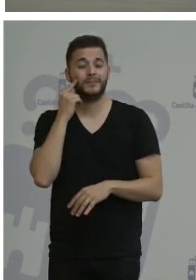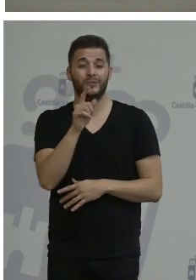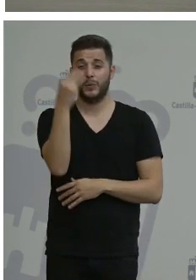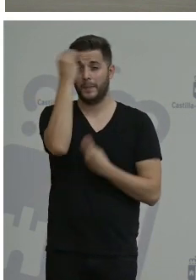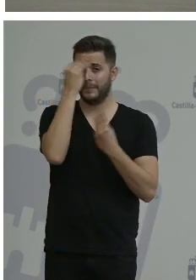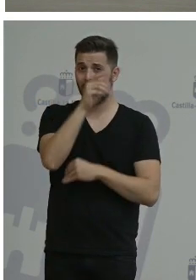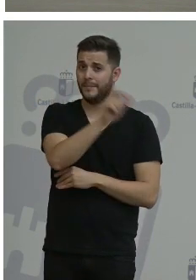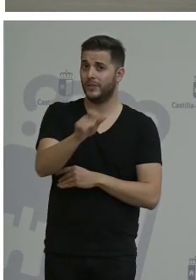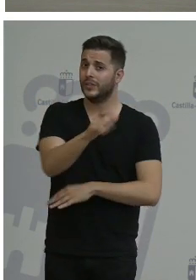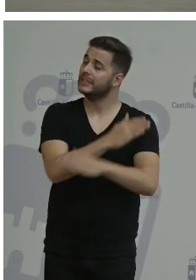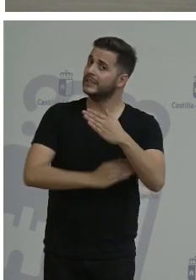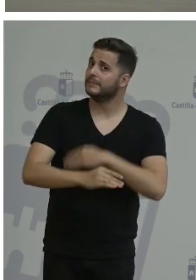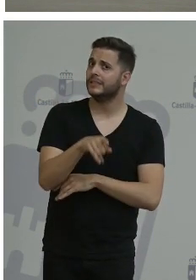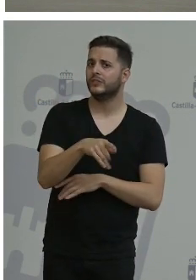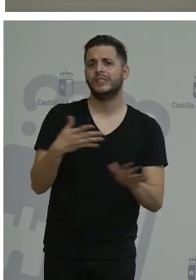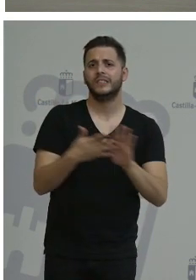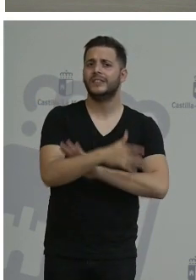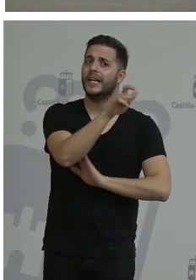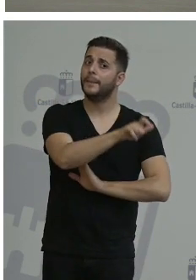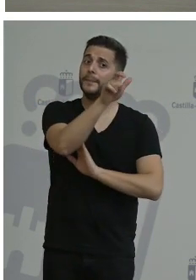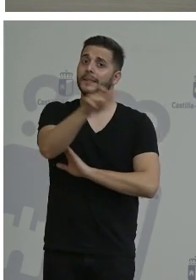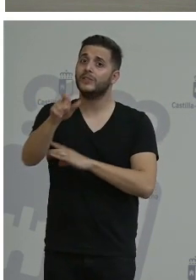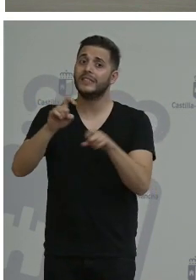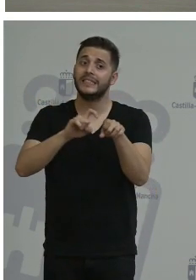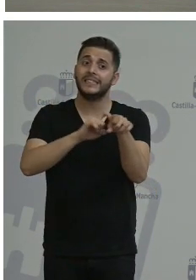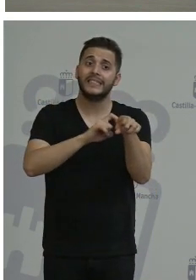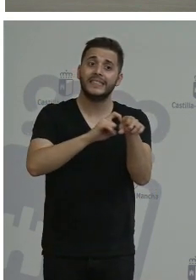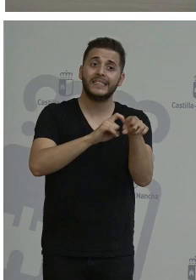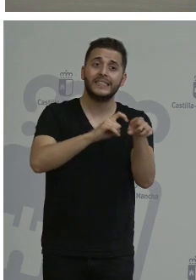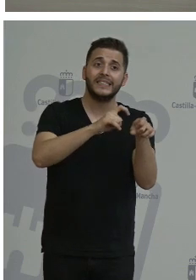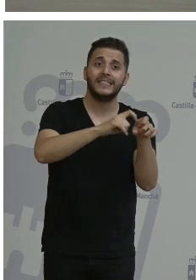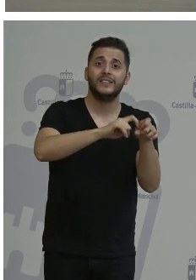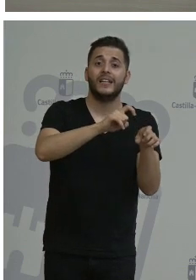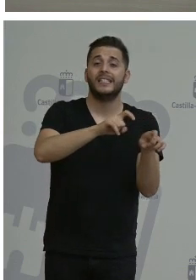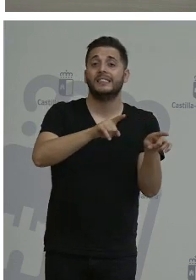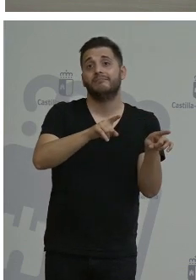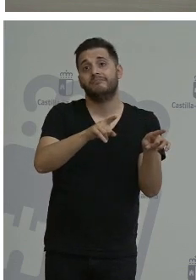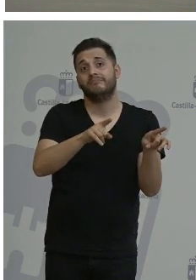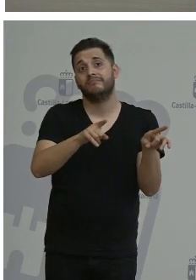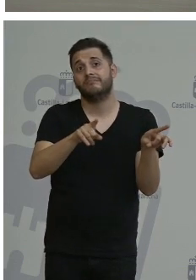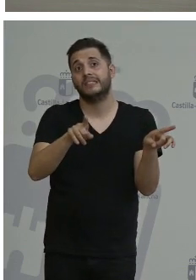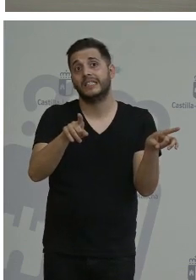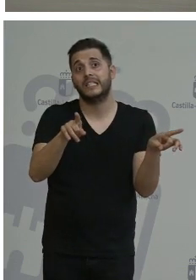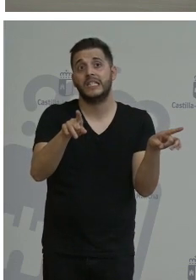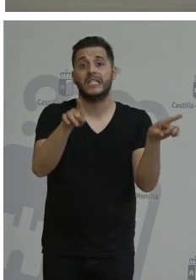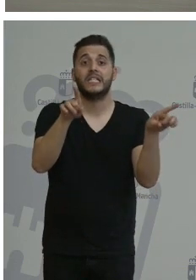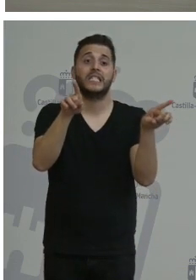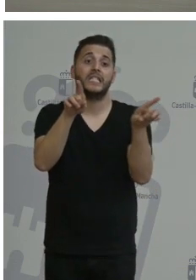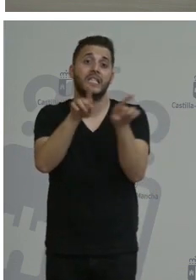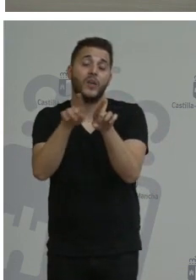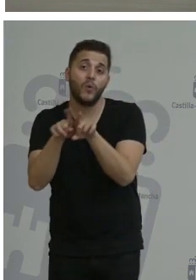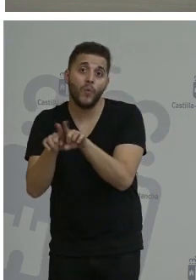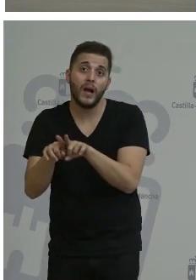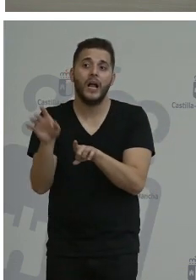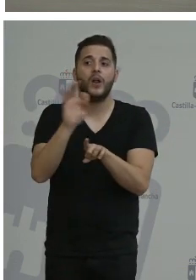son personas que presentan características homogéneas y, por tanto, hay un trato homogéneo o se quiere dar